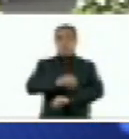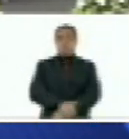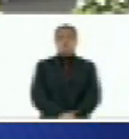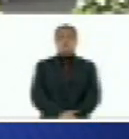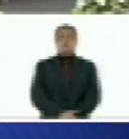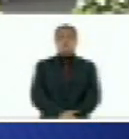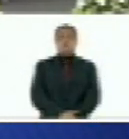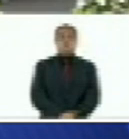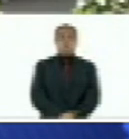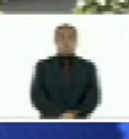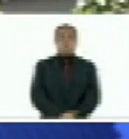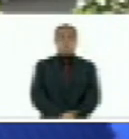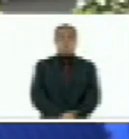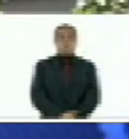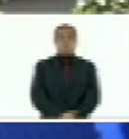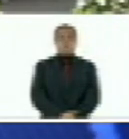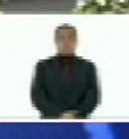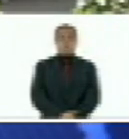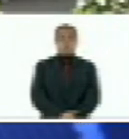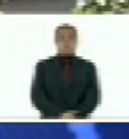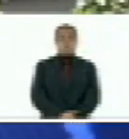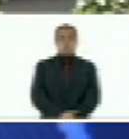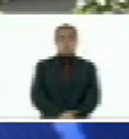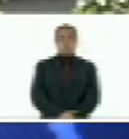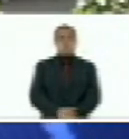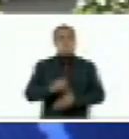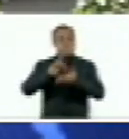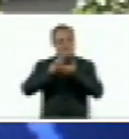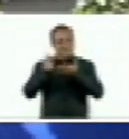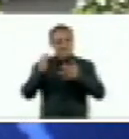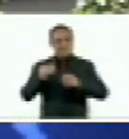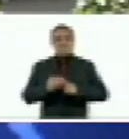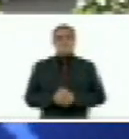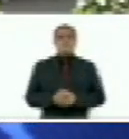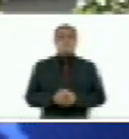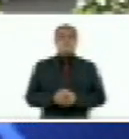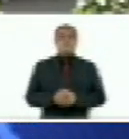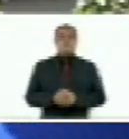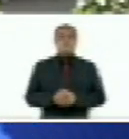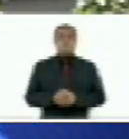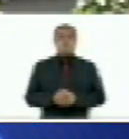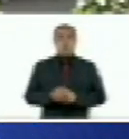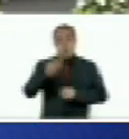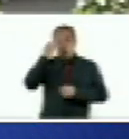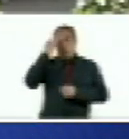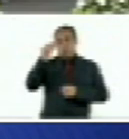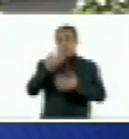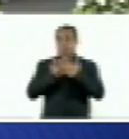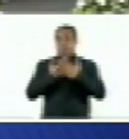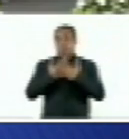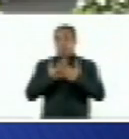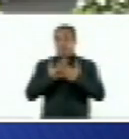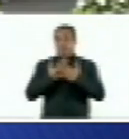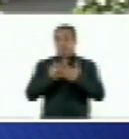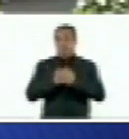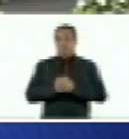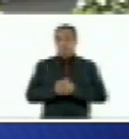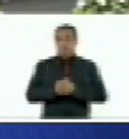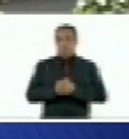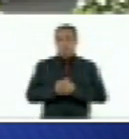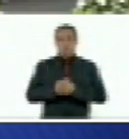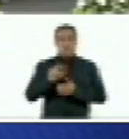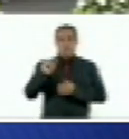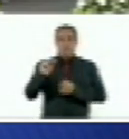ni al programa en sí y lo mismo te puedo con los demás programas en